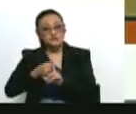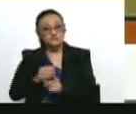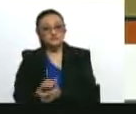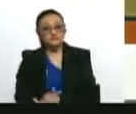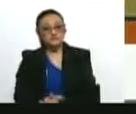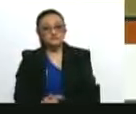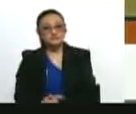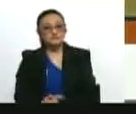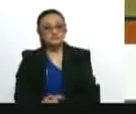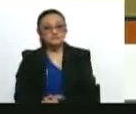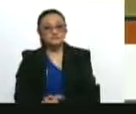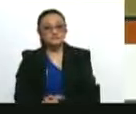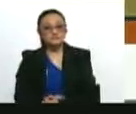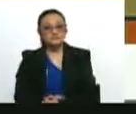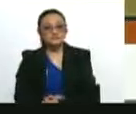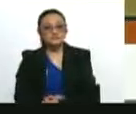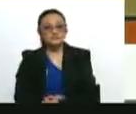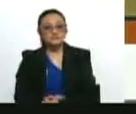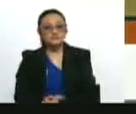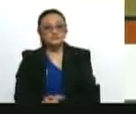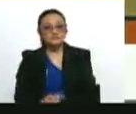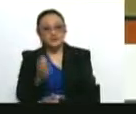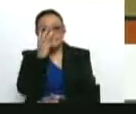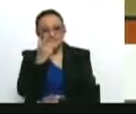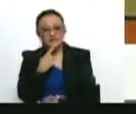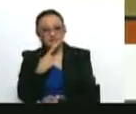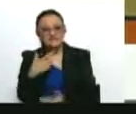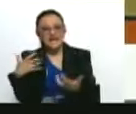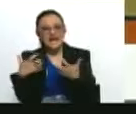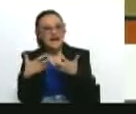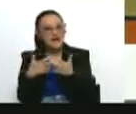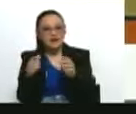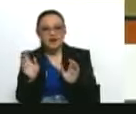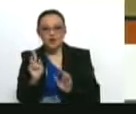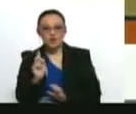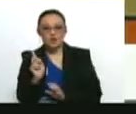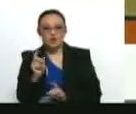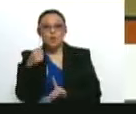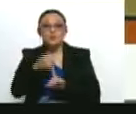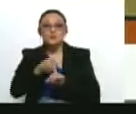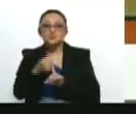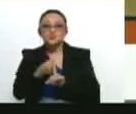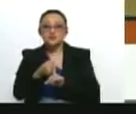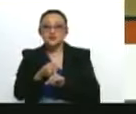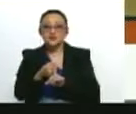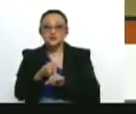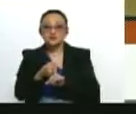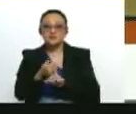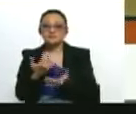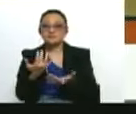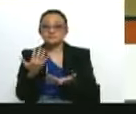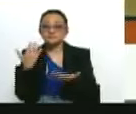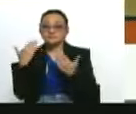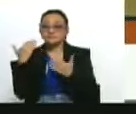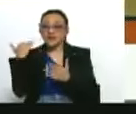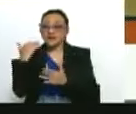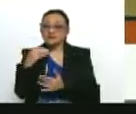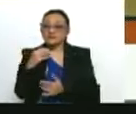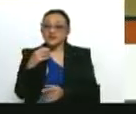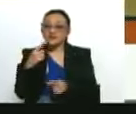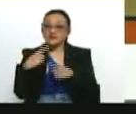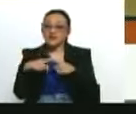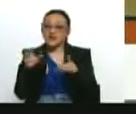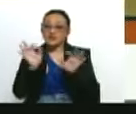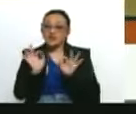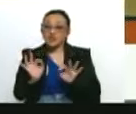Una declaración de lucha. Le da pena decir que es de guerra. Como la hemos tenido en distintas coyunturas de la historia